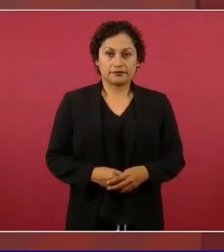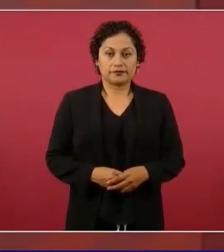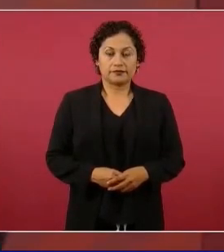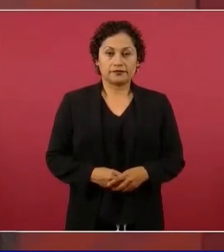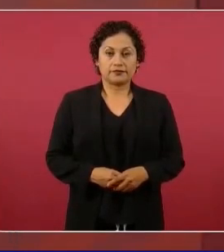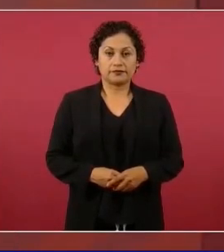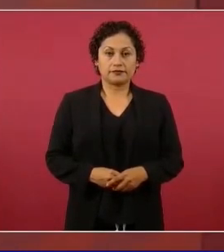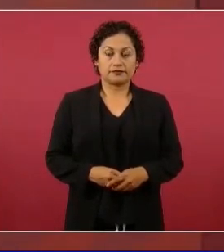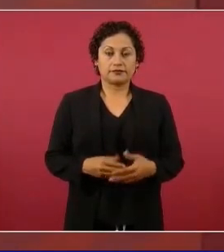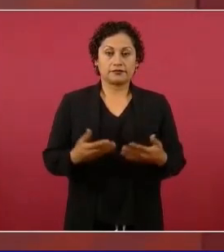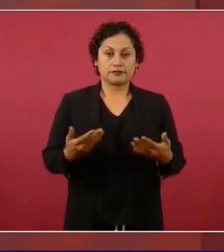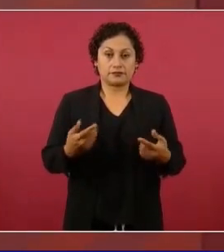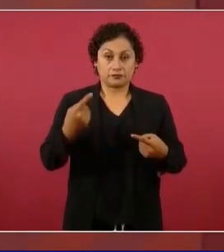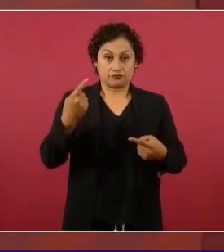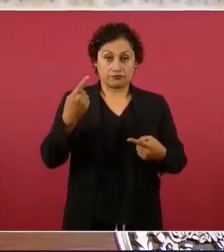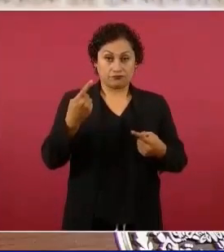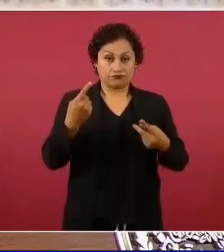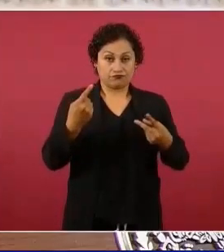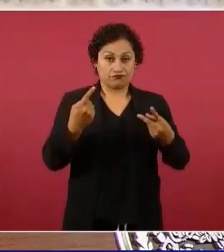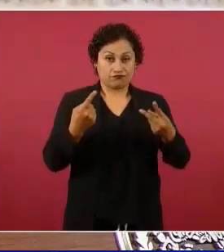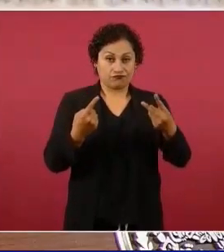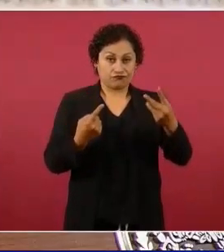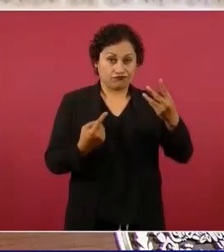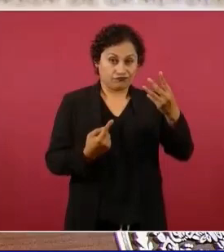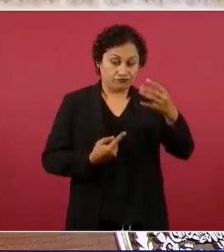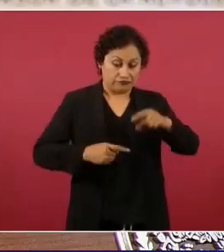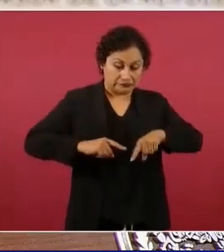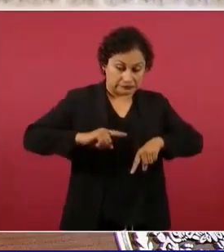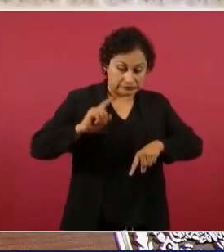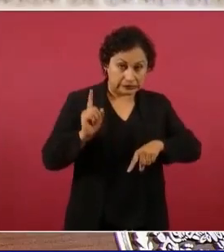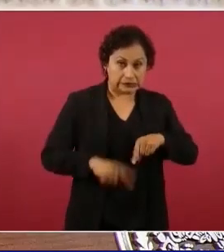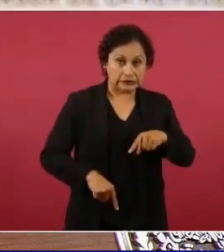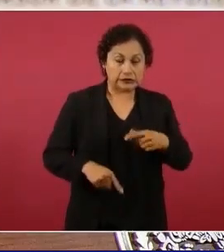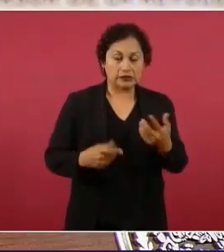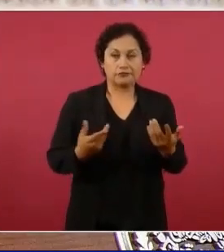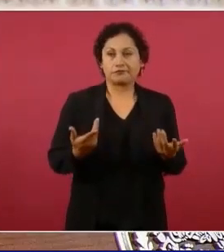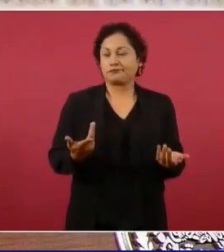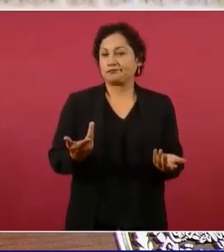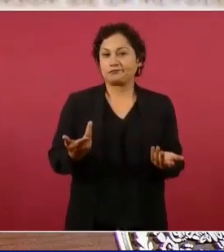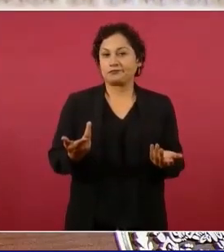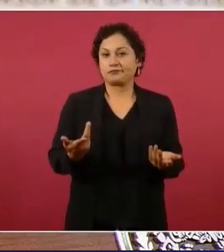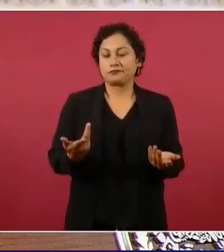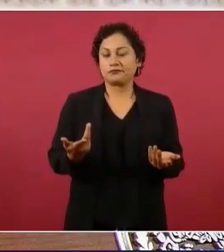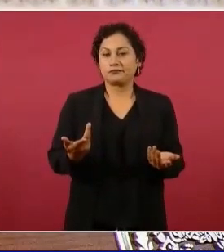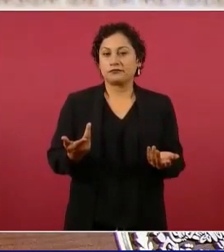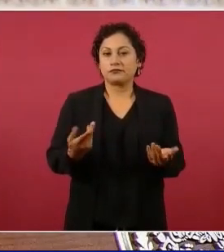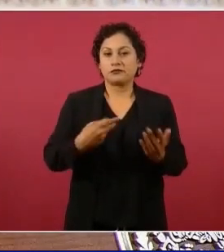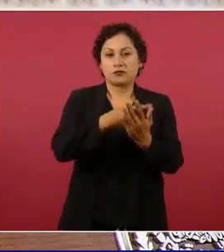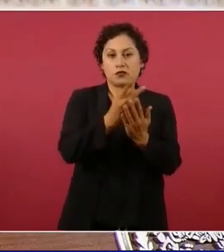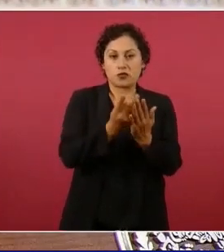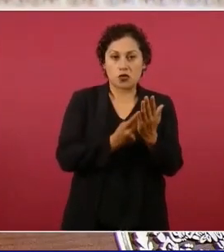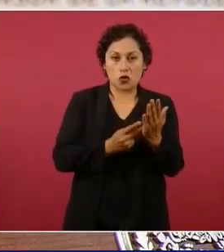nos quitan el presupuesto para el programa Sembrando Vida.